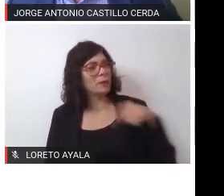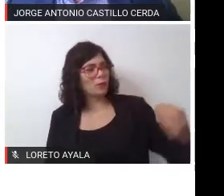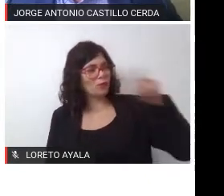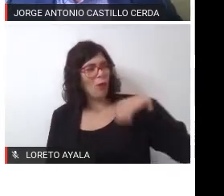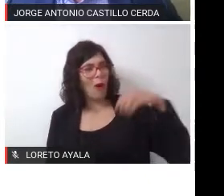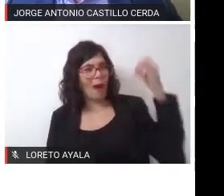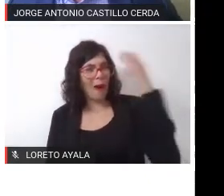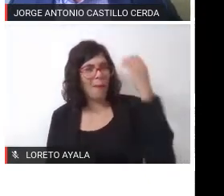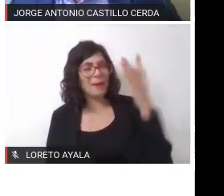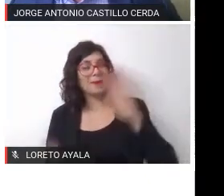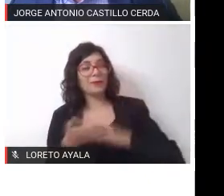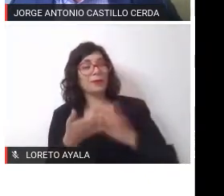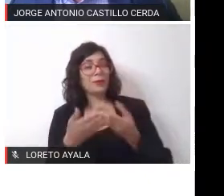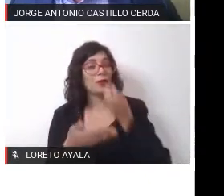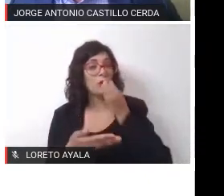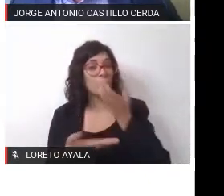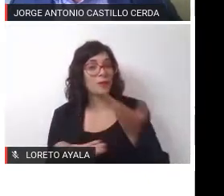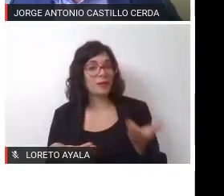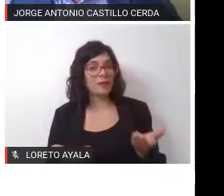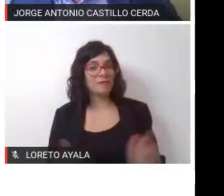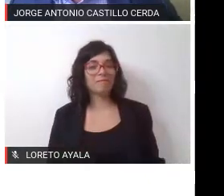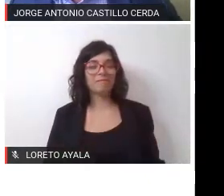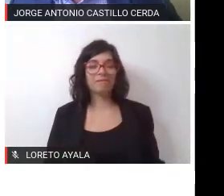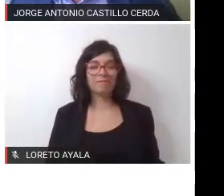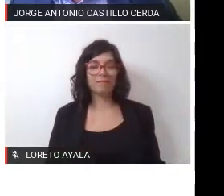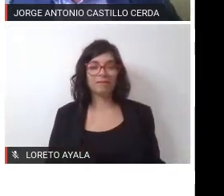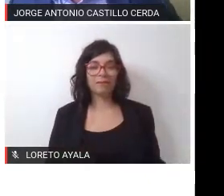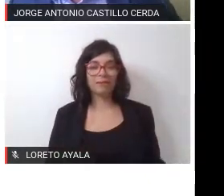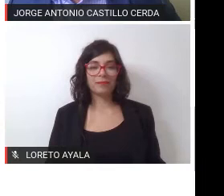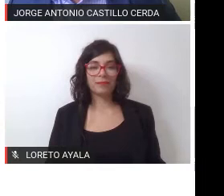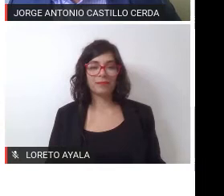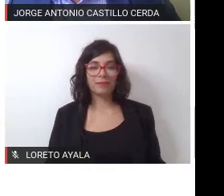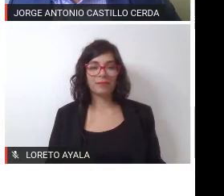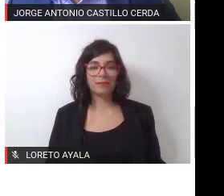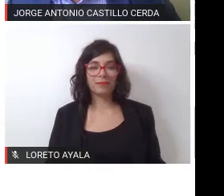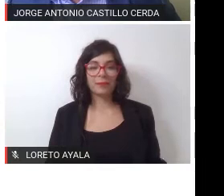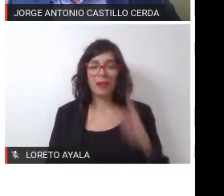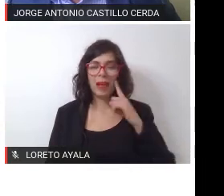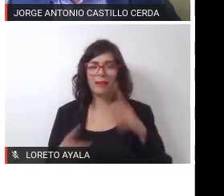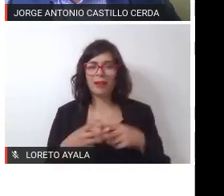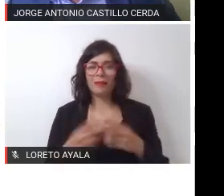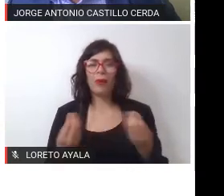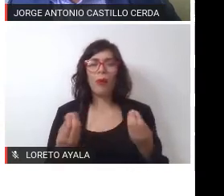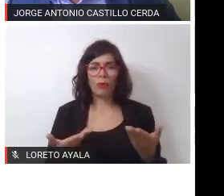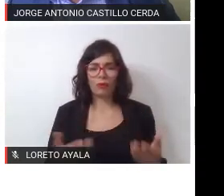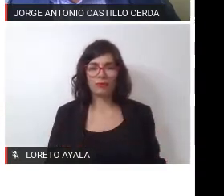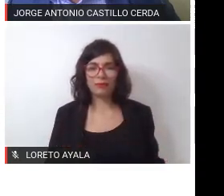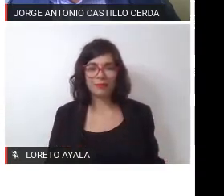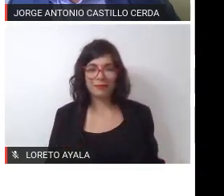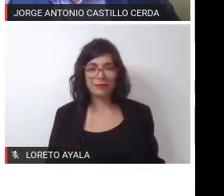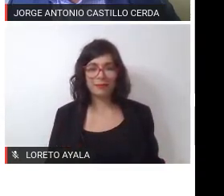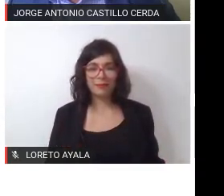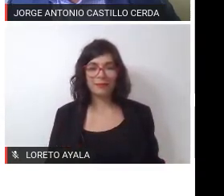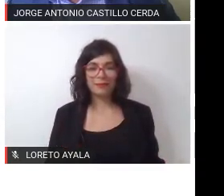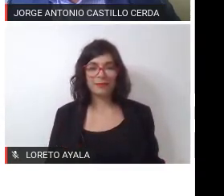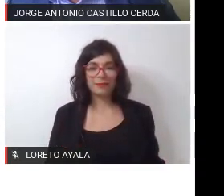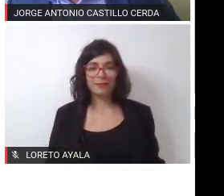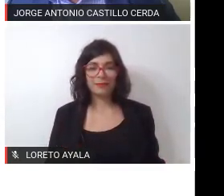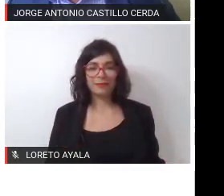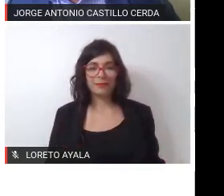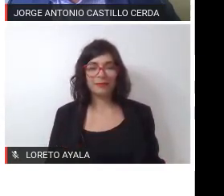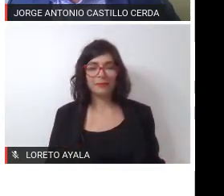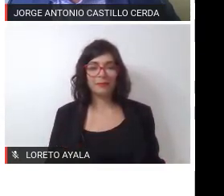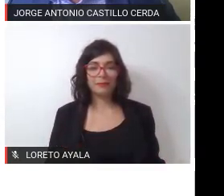comida saludable. Dale, Bobby, demuestre sus habilidades. Uno, dos, tres. Ahora.